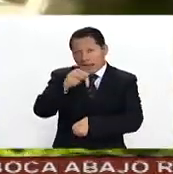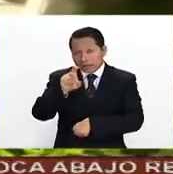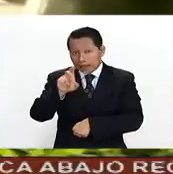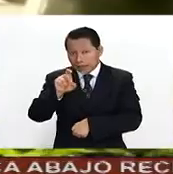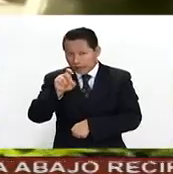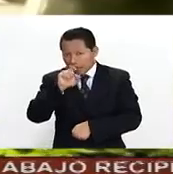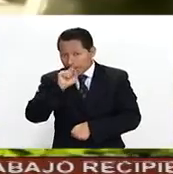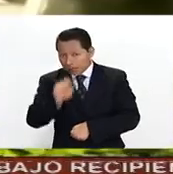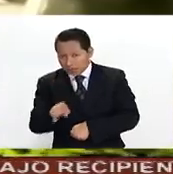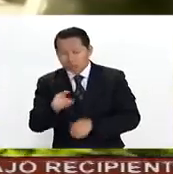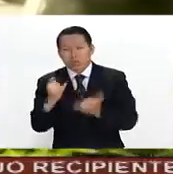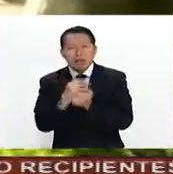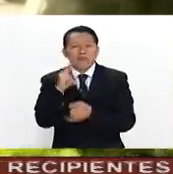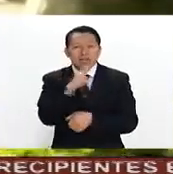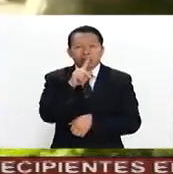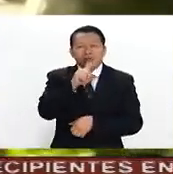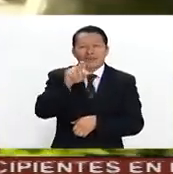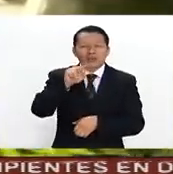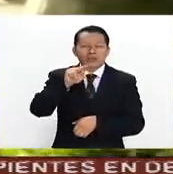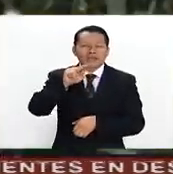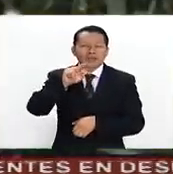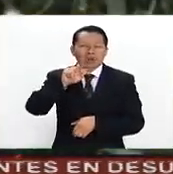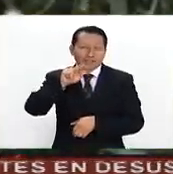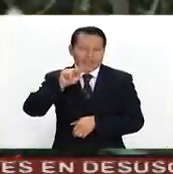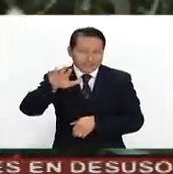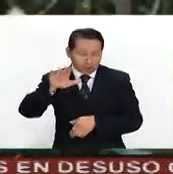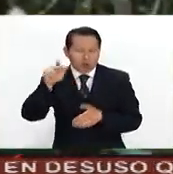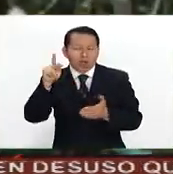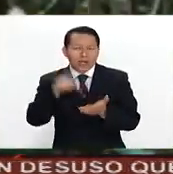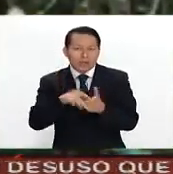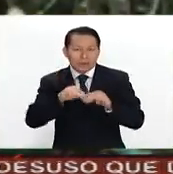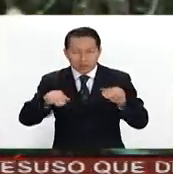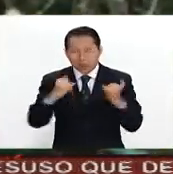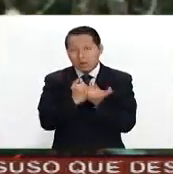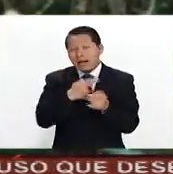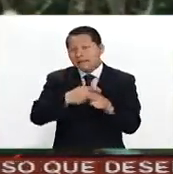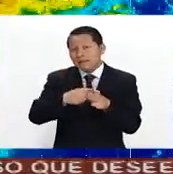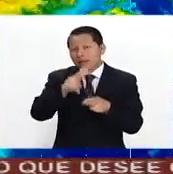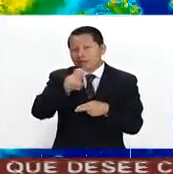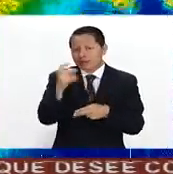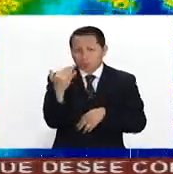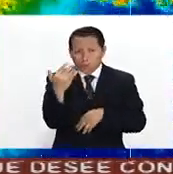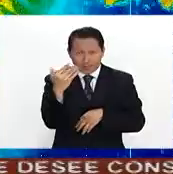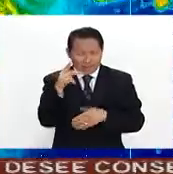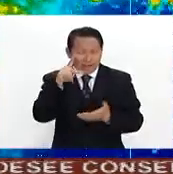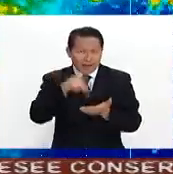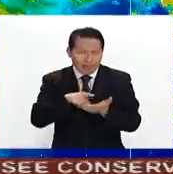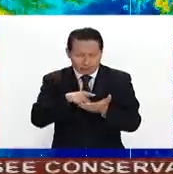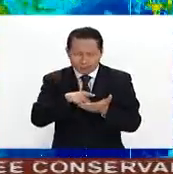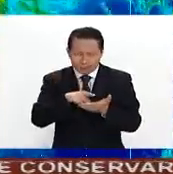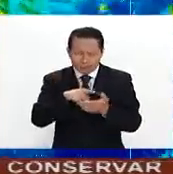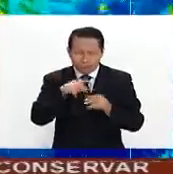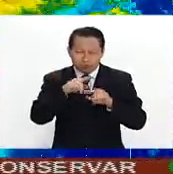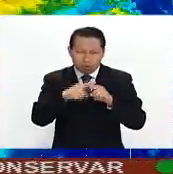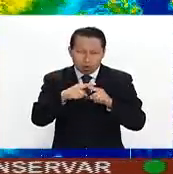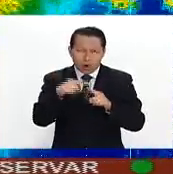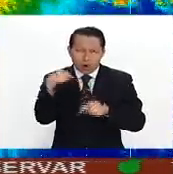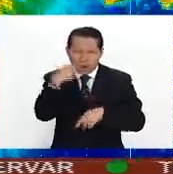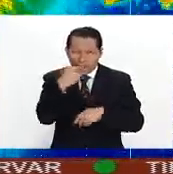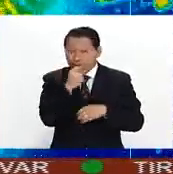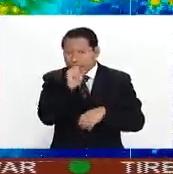con vientos sostenidos de 185 kilómetros por hora y rachas de hasta 255. Los equipos de emergencia trabajan